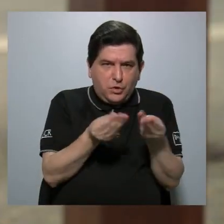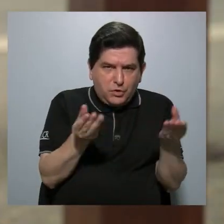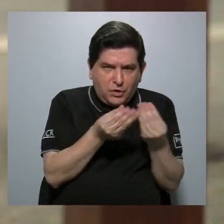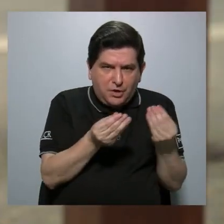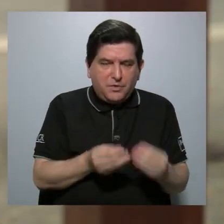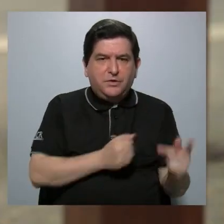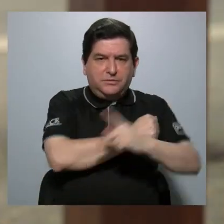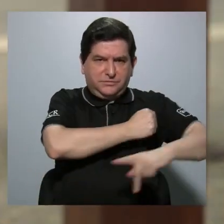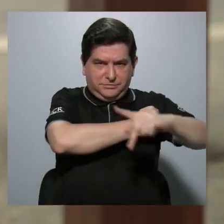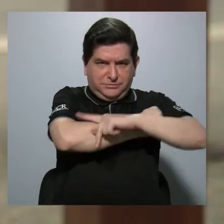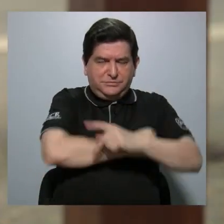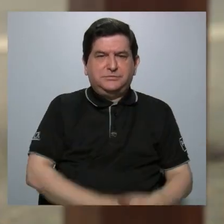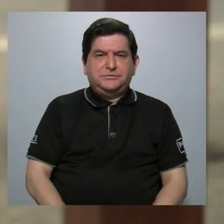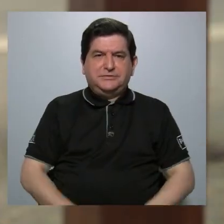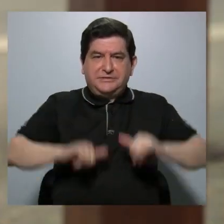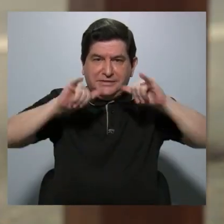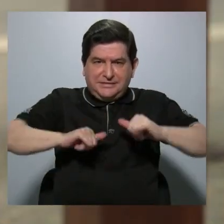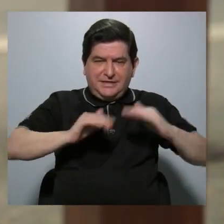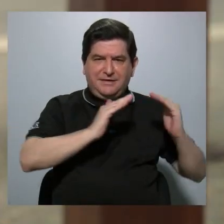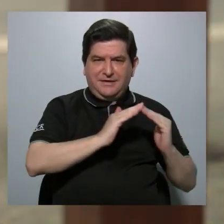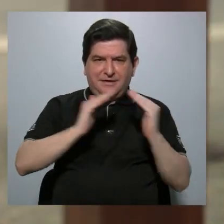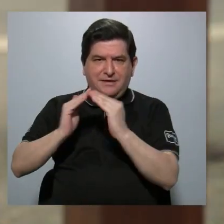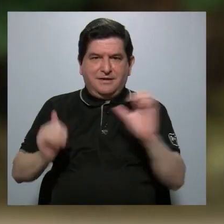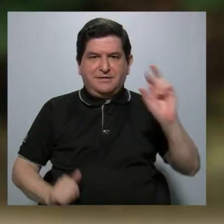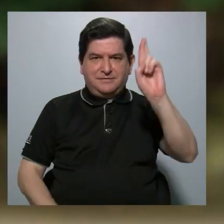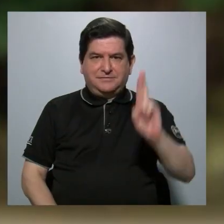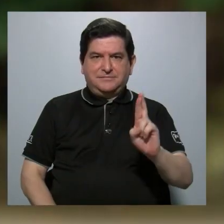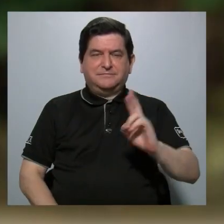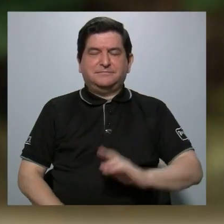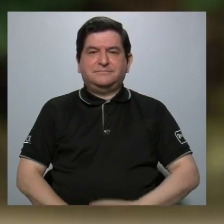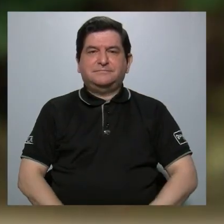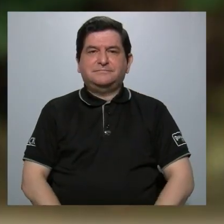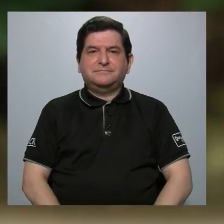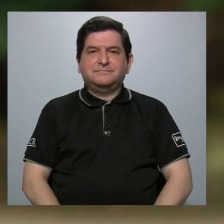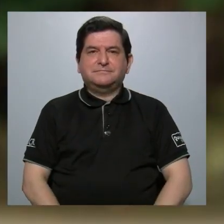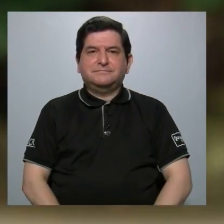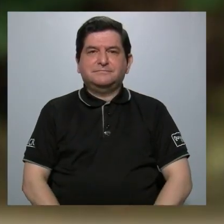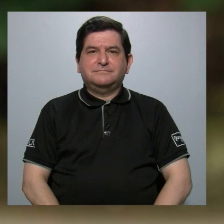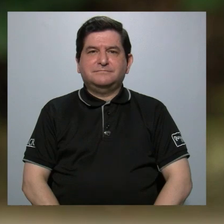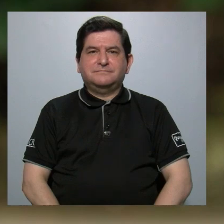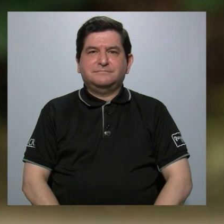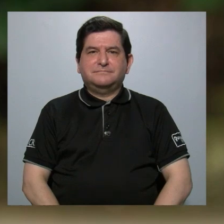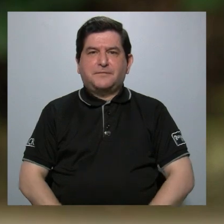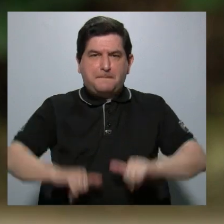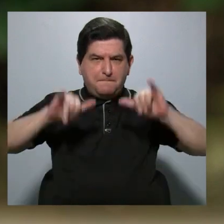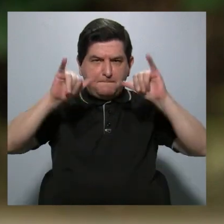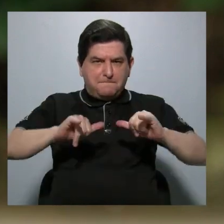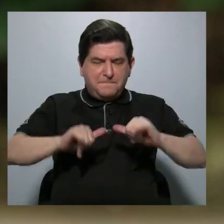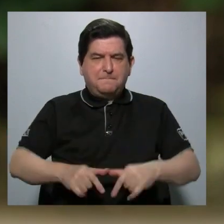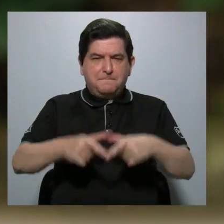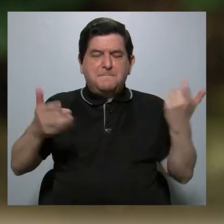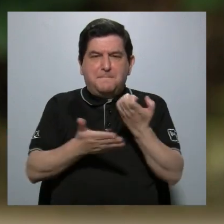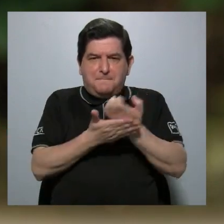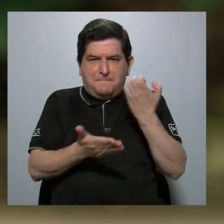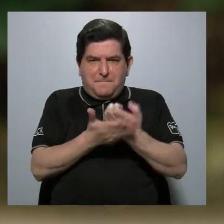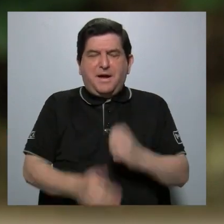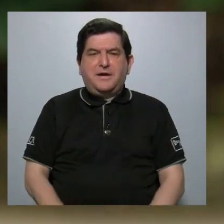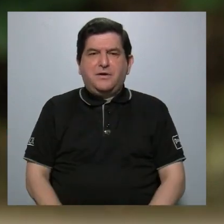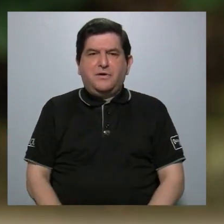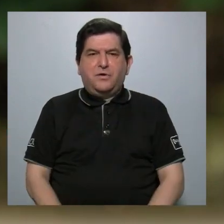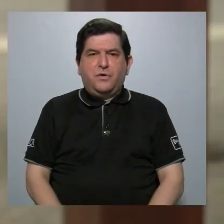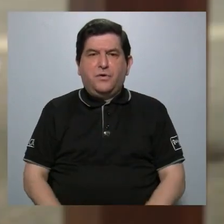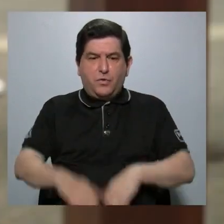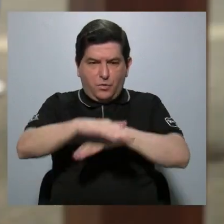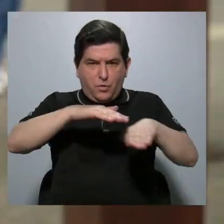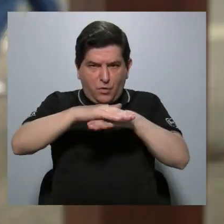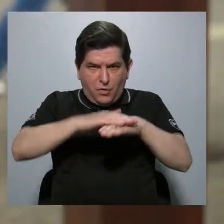país permanece en los hogares costarricenses. La estabilidad macroeconómica es un cimiento logrado por esta